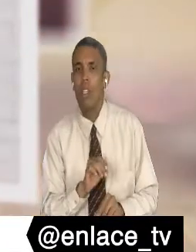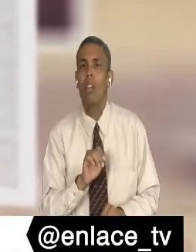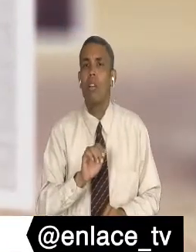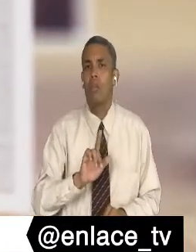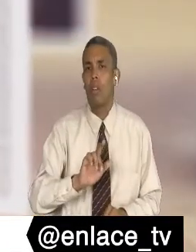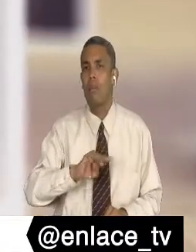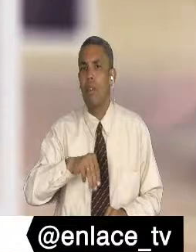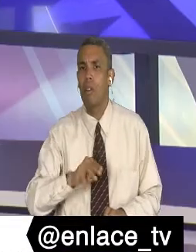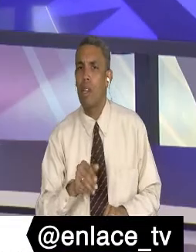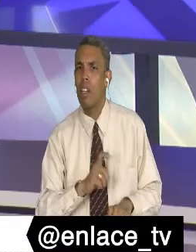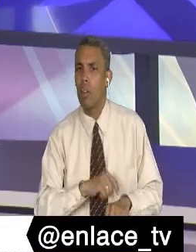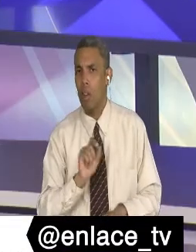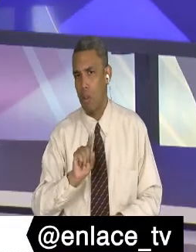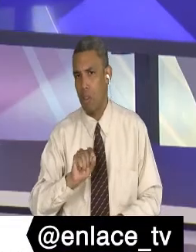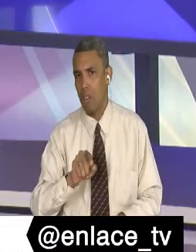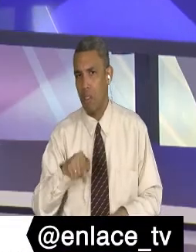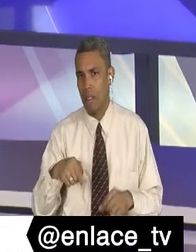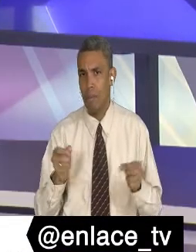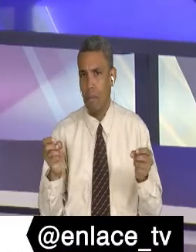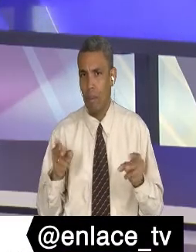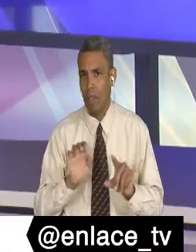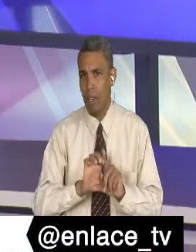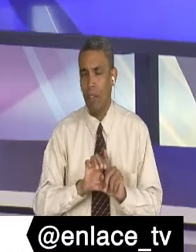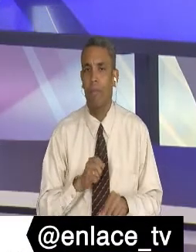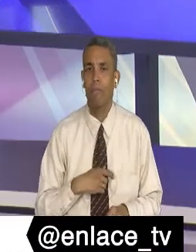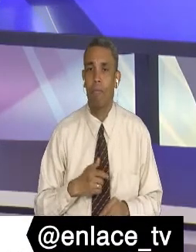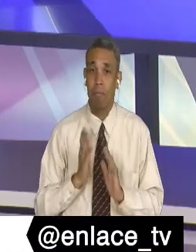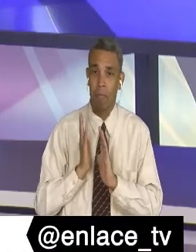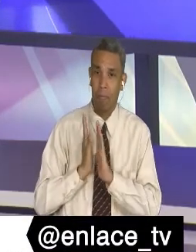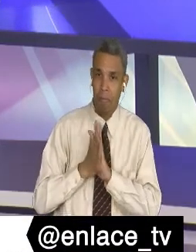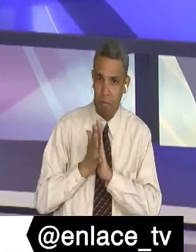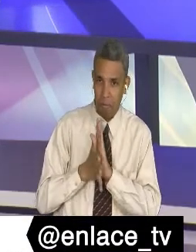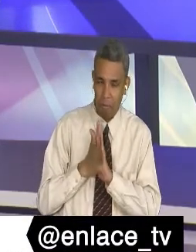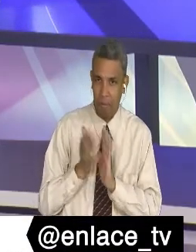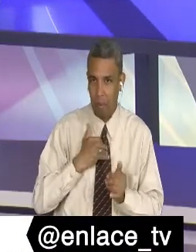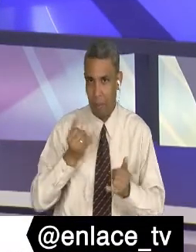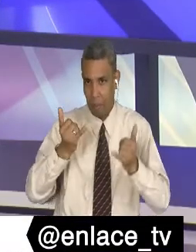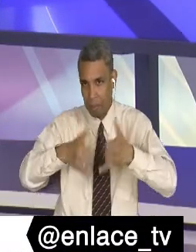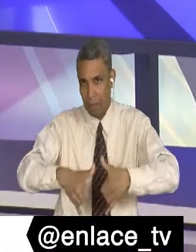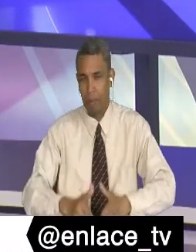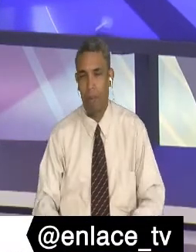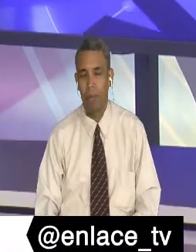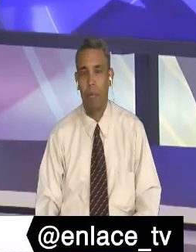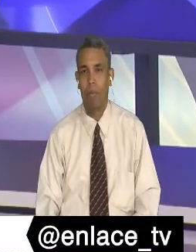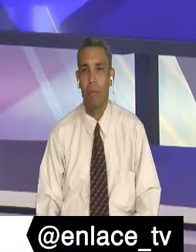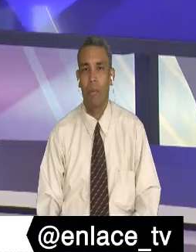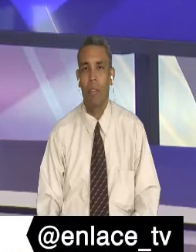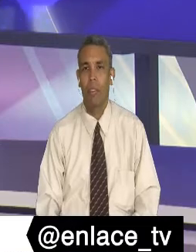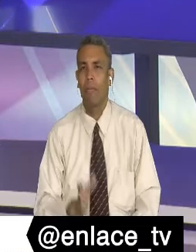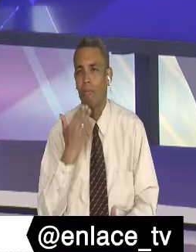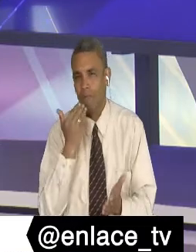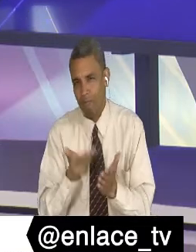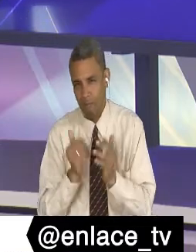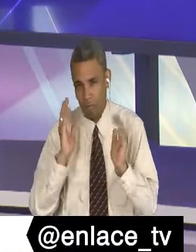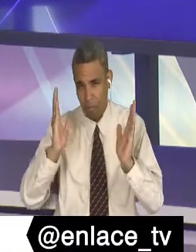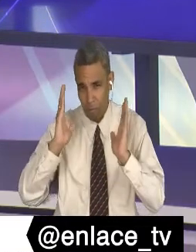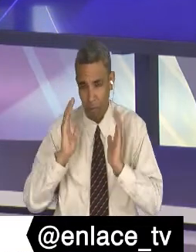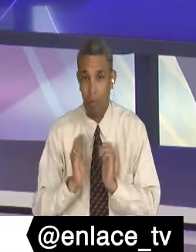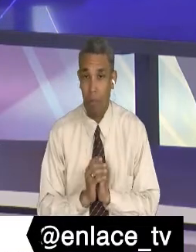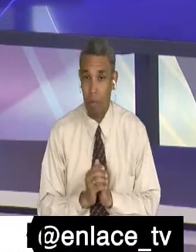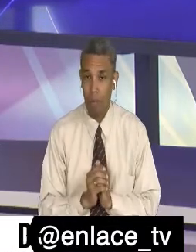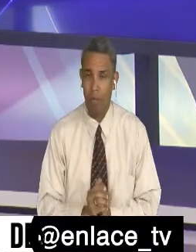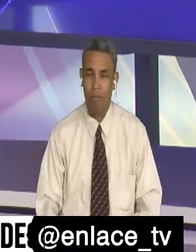mañana. Con esta información nos despedimos de la presente emisión de Enlace Noticias. A ustedes gracias por habernos acompañado, pero